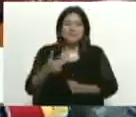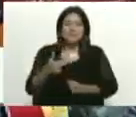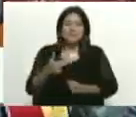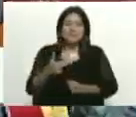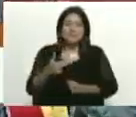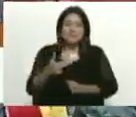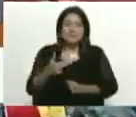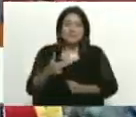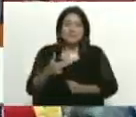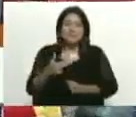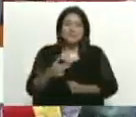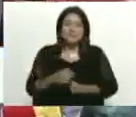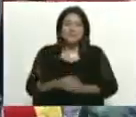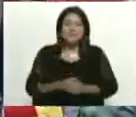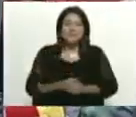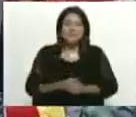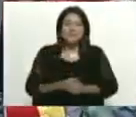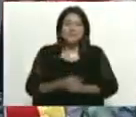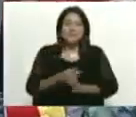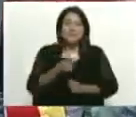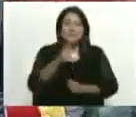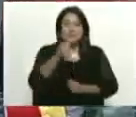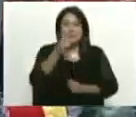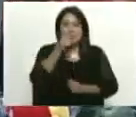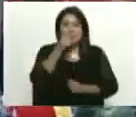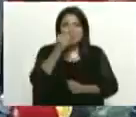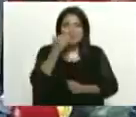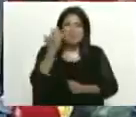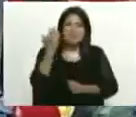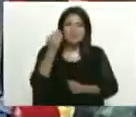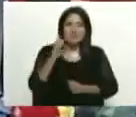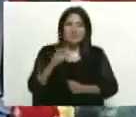Rafael Pérez, VC Alberto Levi Mora.